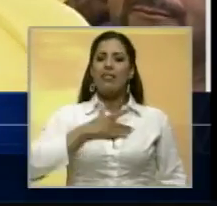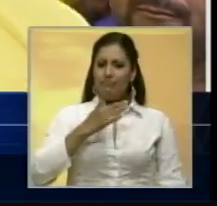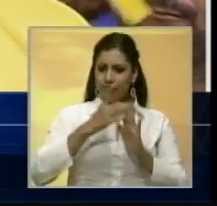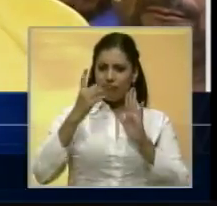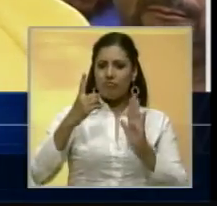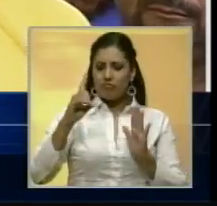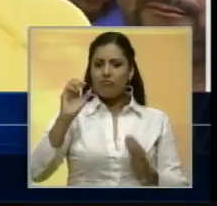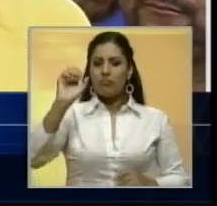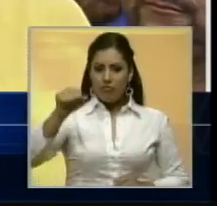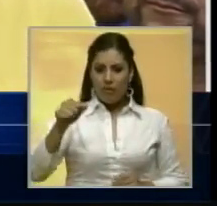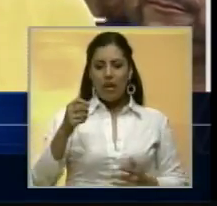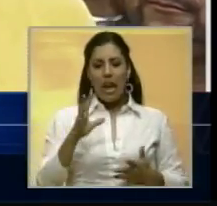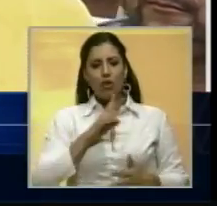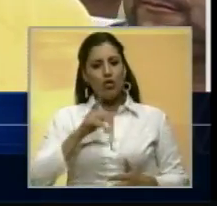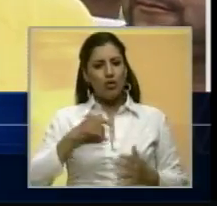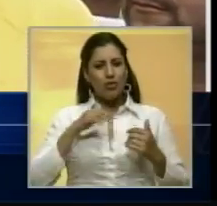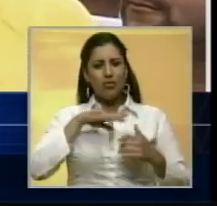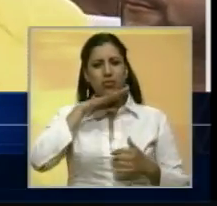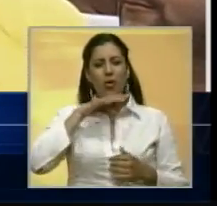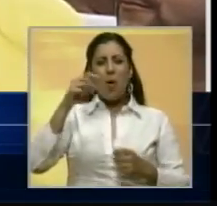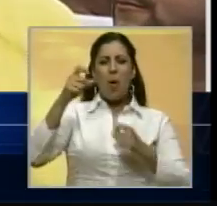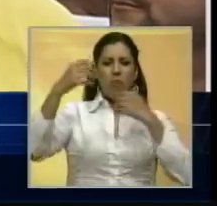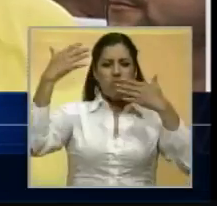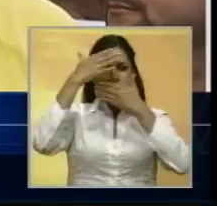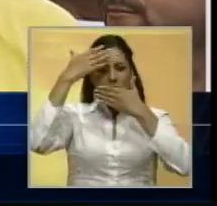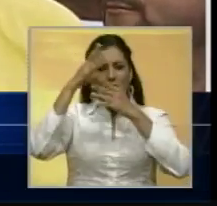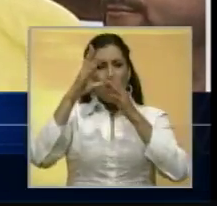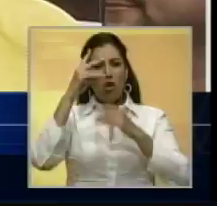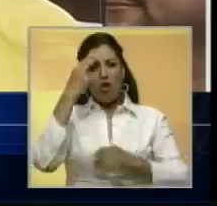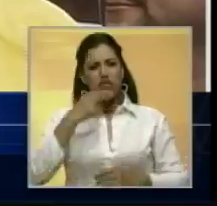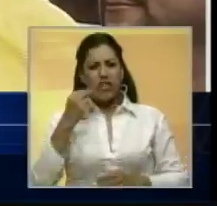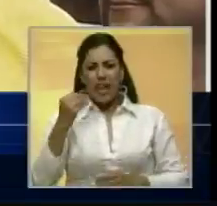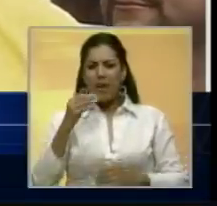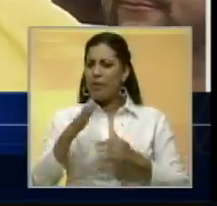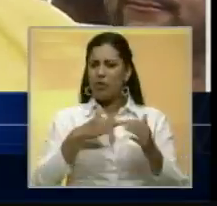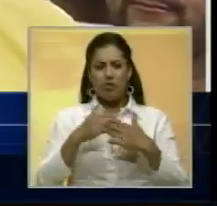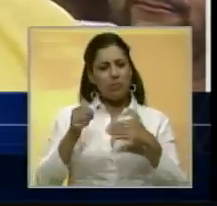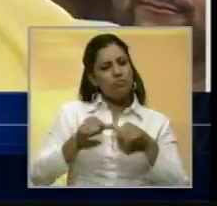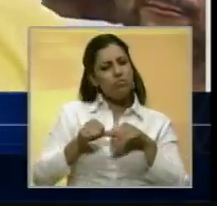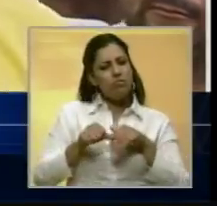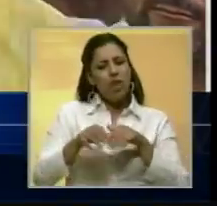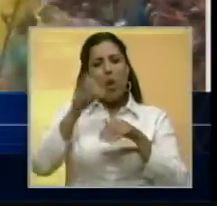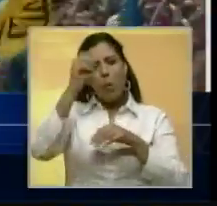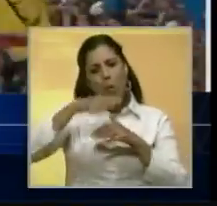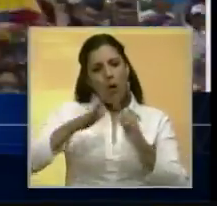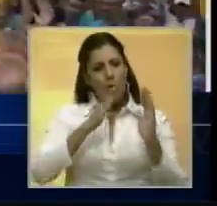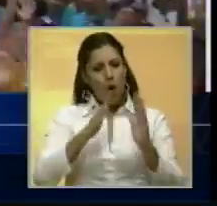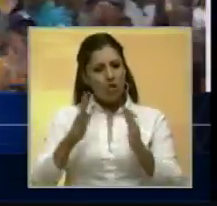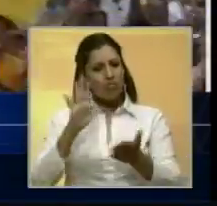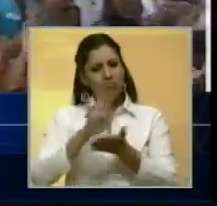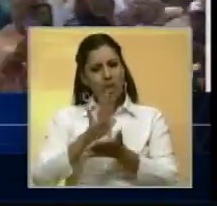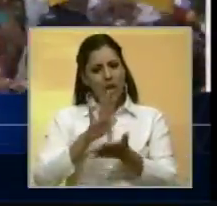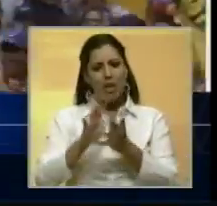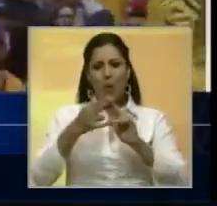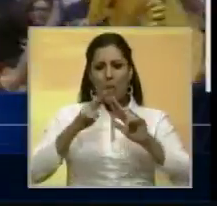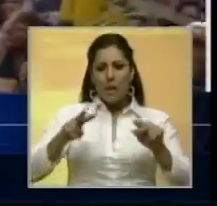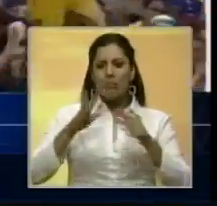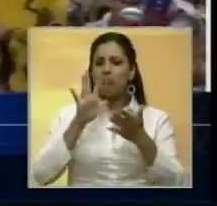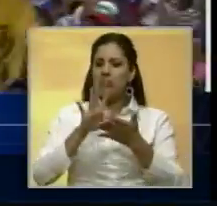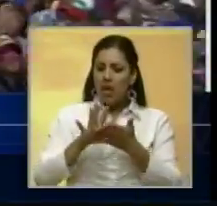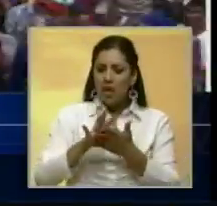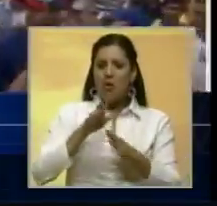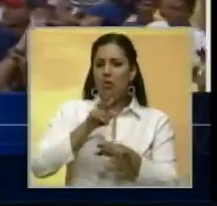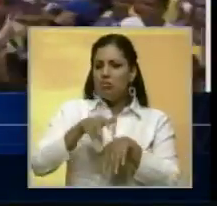Y efectivamente, mira, esto lo llenaron de guarimbas todos Los Teques, pero aún así aquí está nuestro pueblo organizado, en paz, con